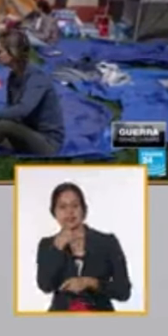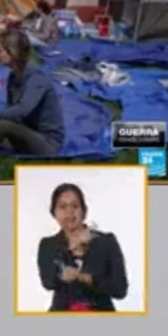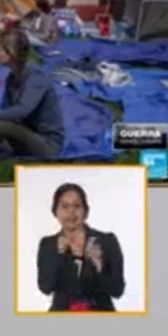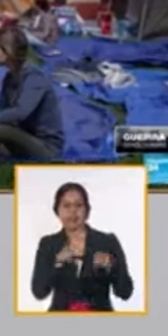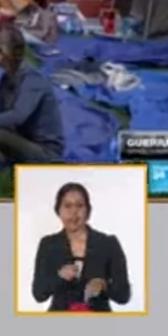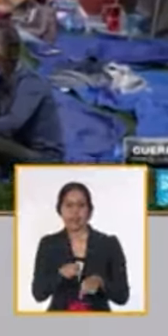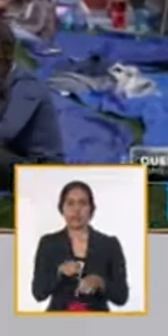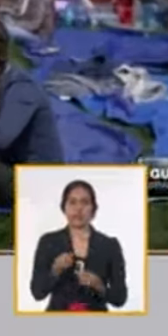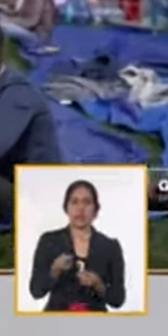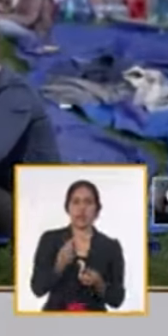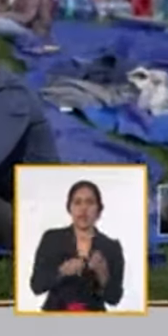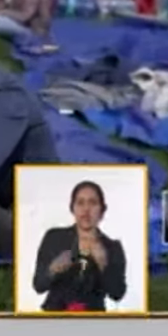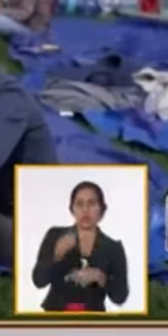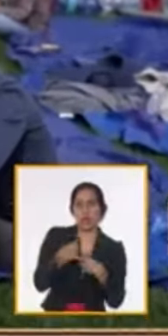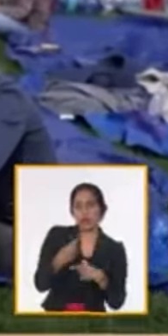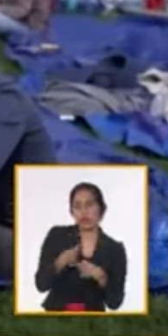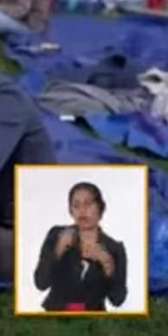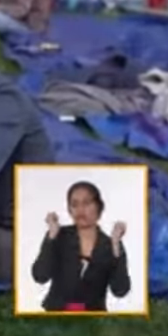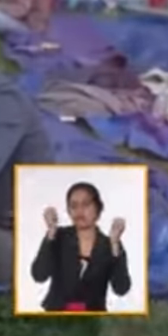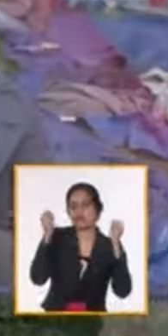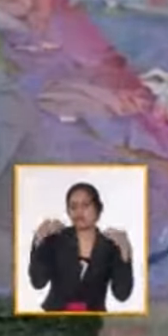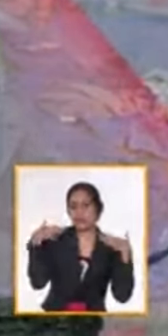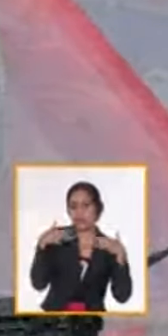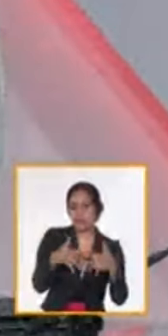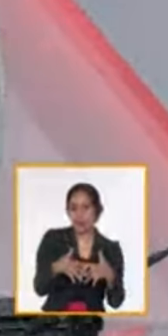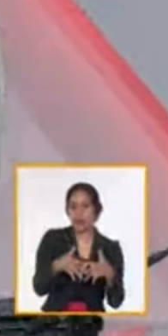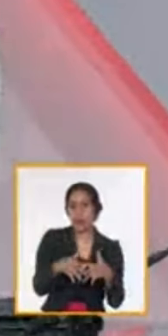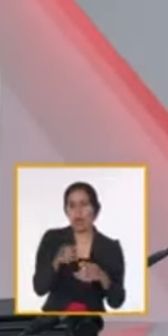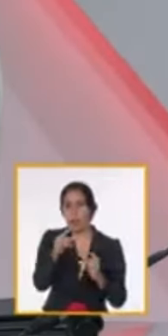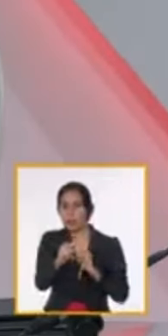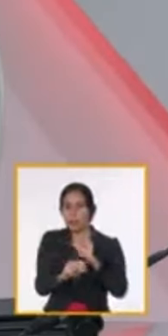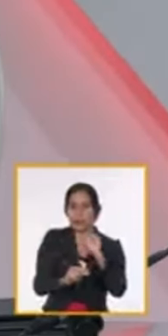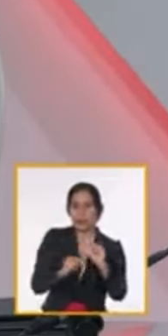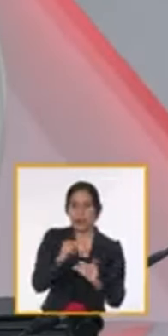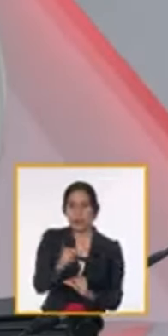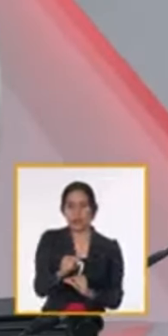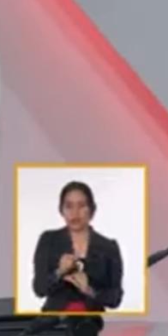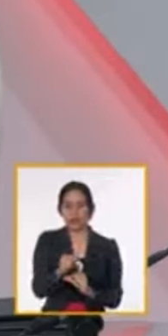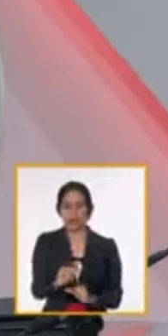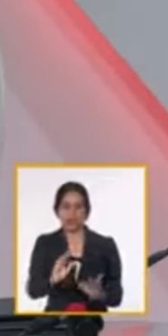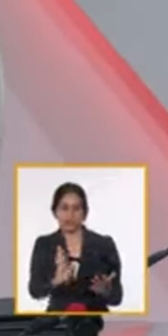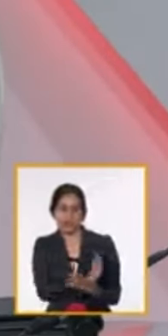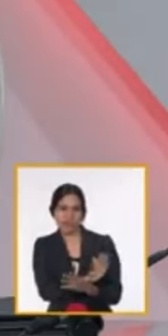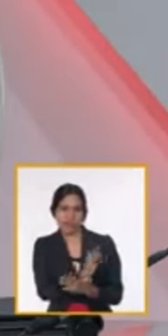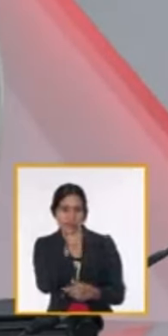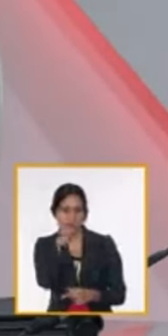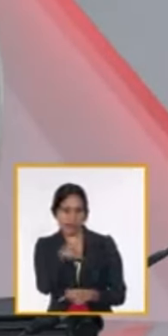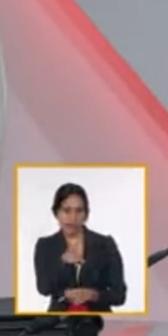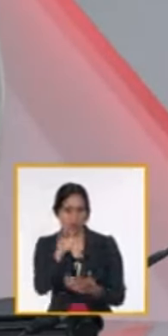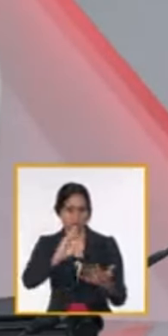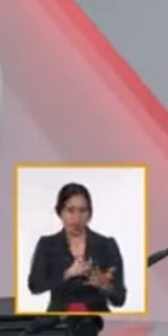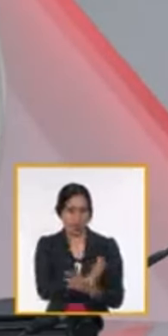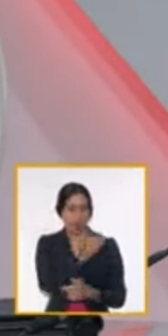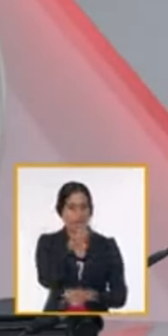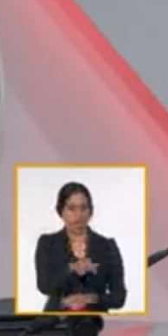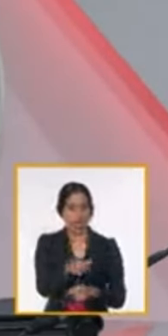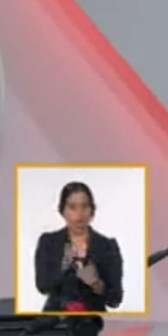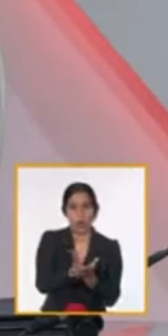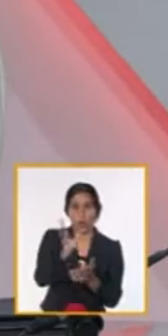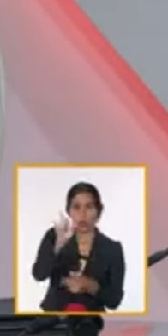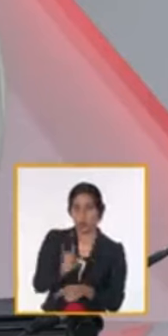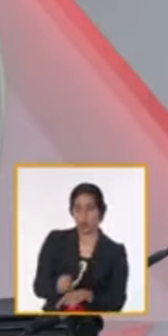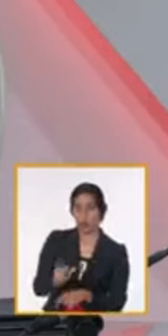hablaremos de la criminalización de la protesta, pero un poco como el intento de deslegitimar a los estudiantes porque otros sectores se